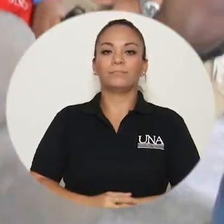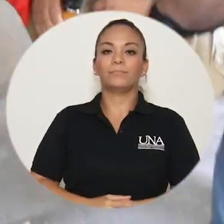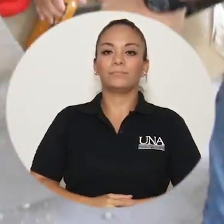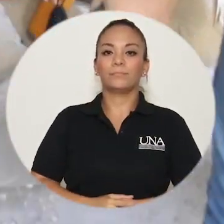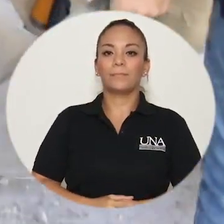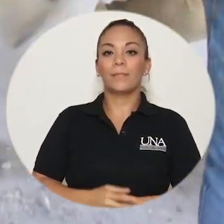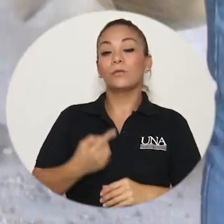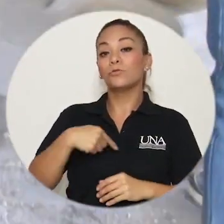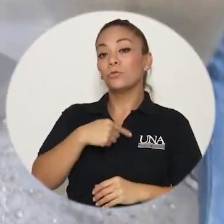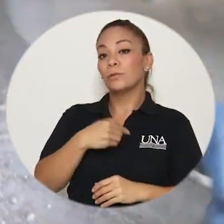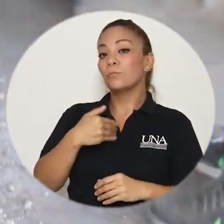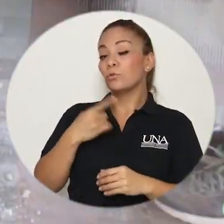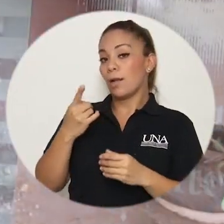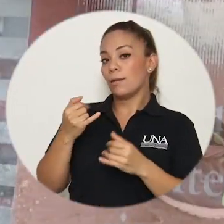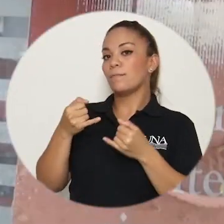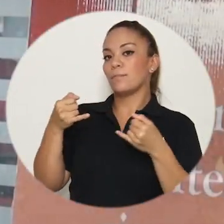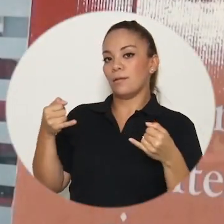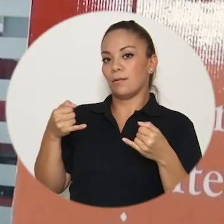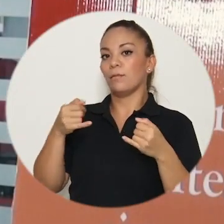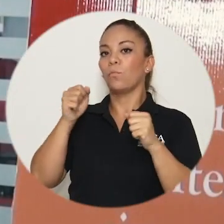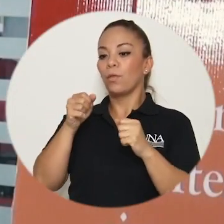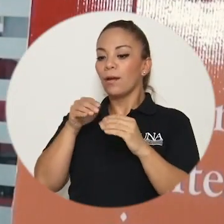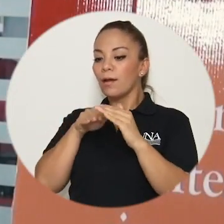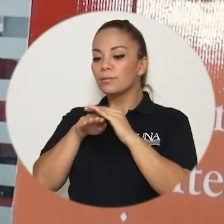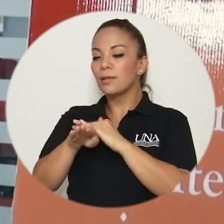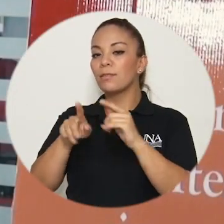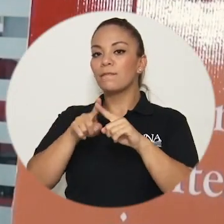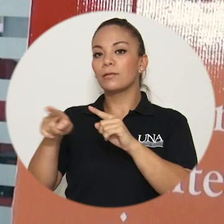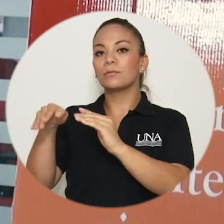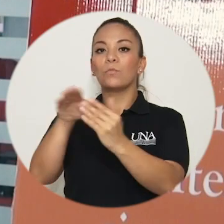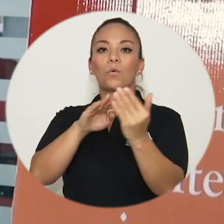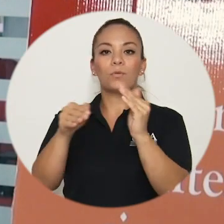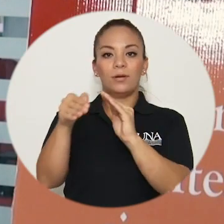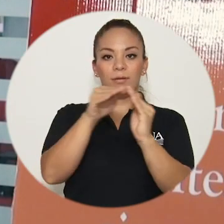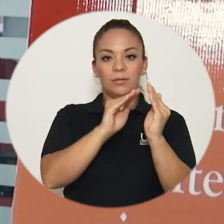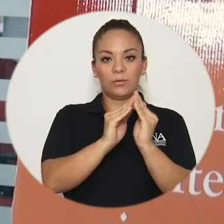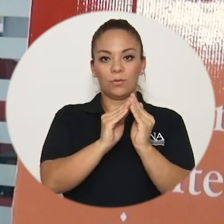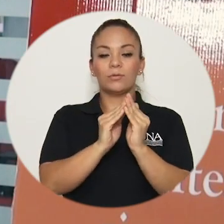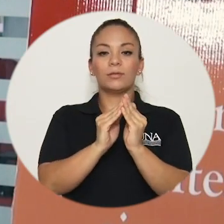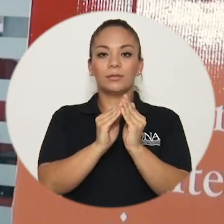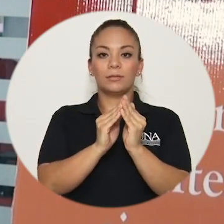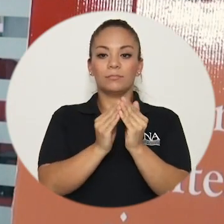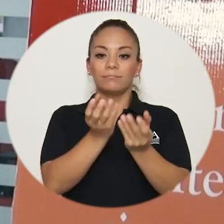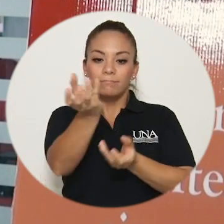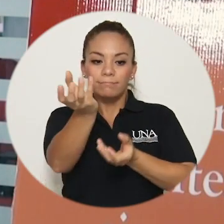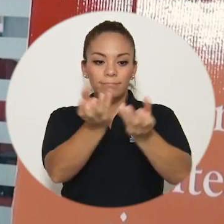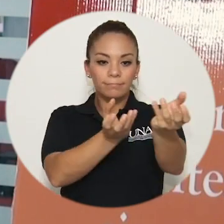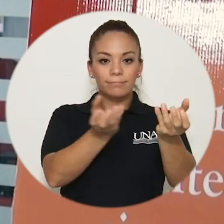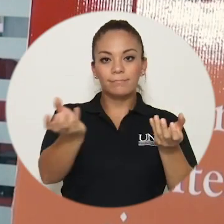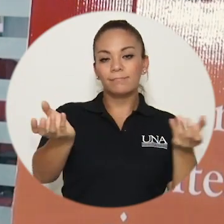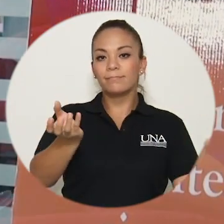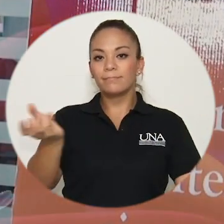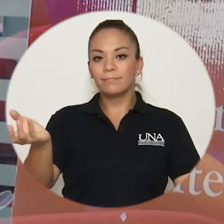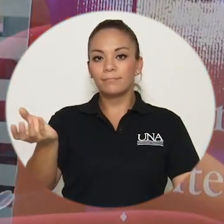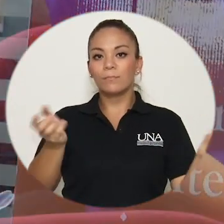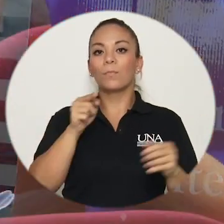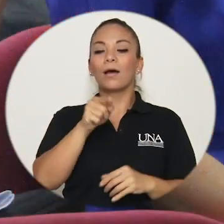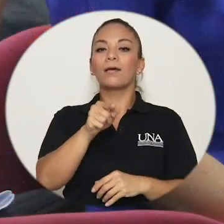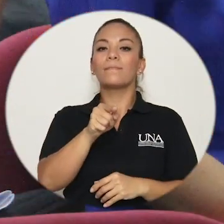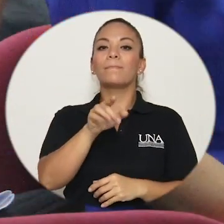Colombia tenemos una limitante grande y es el poder acceder a diferentes poblaciones que son rurales dispersas, en